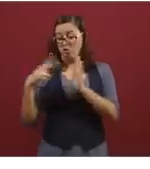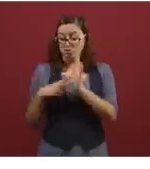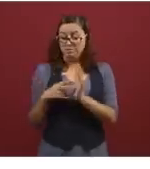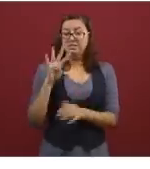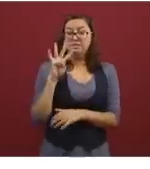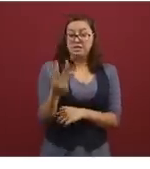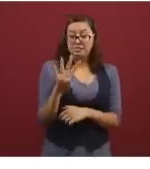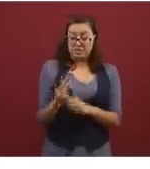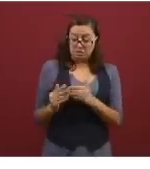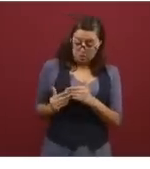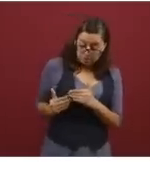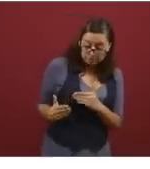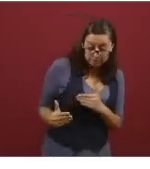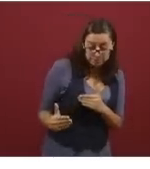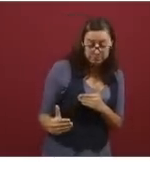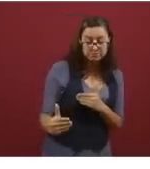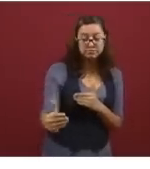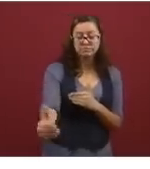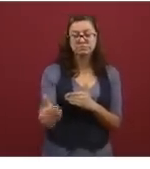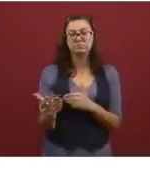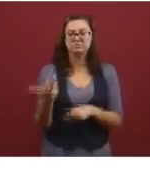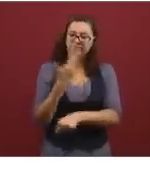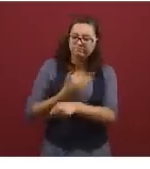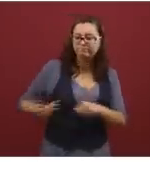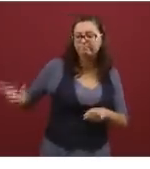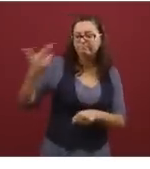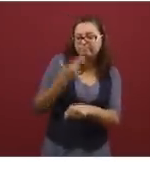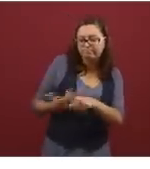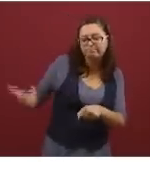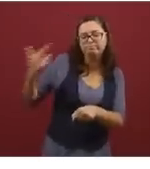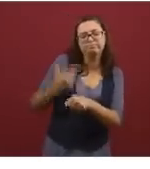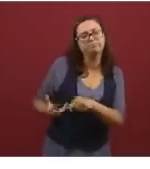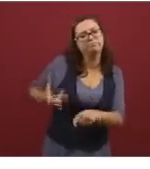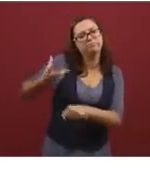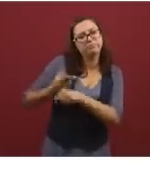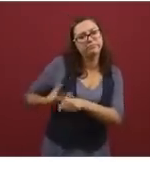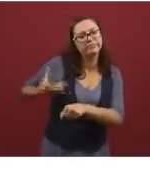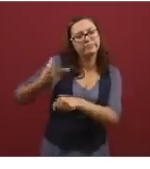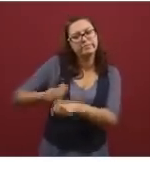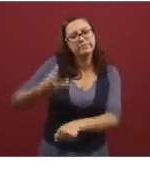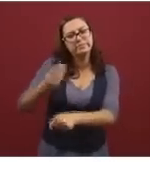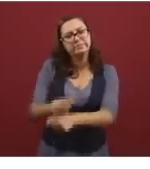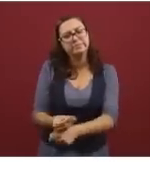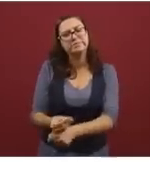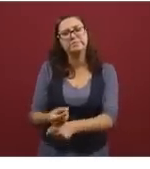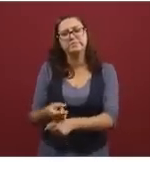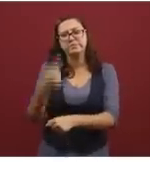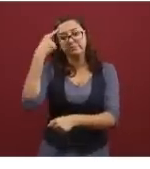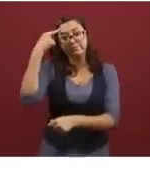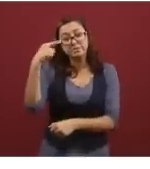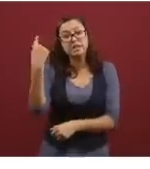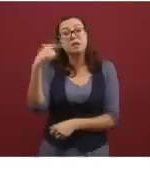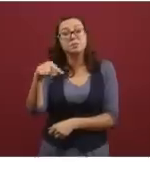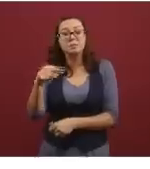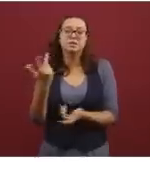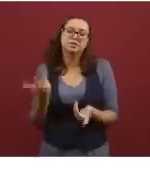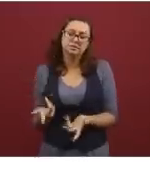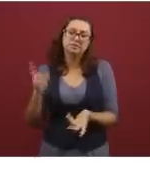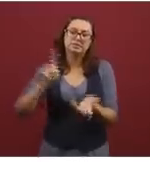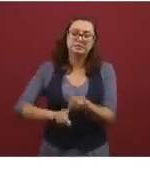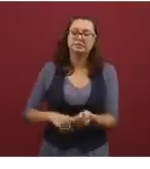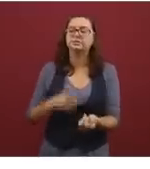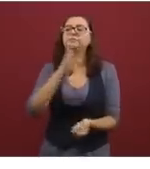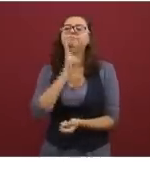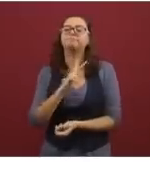se empezaron a hacer una serie de acciones para restablecer la producción, es decir,